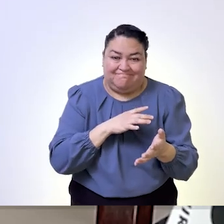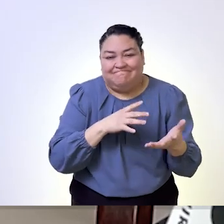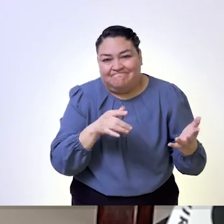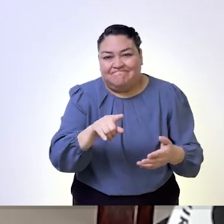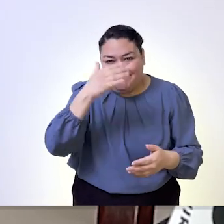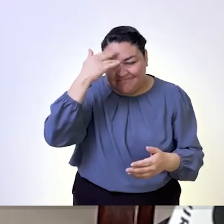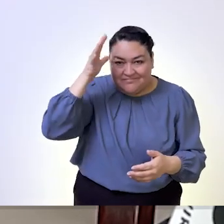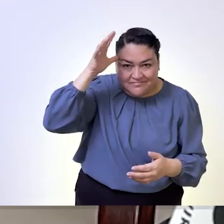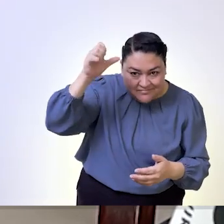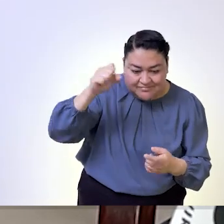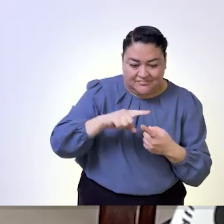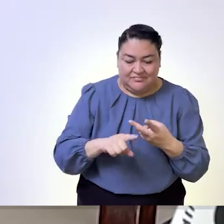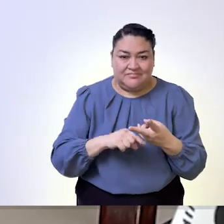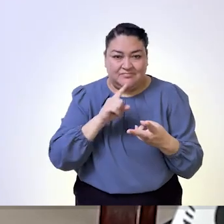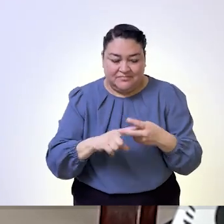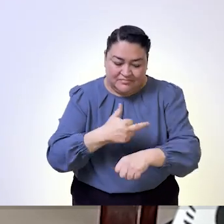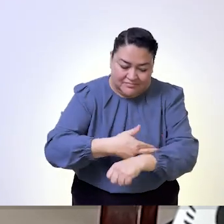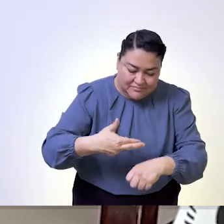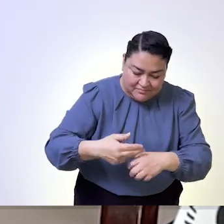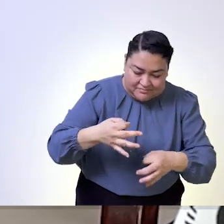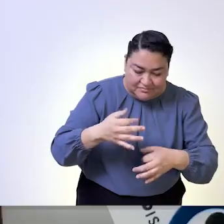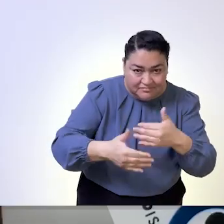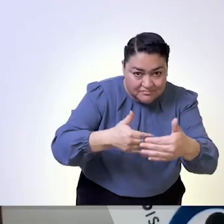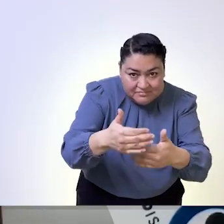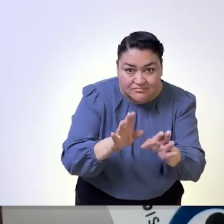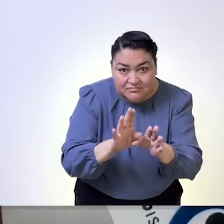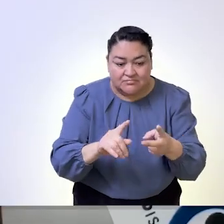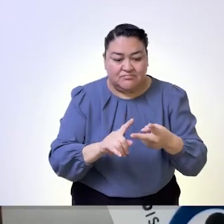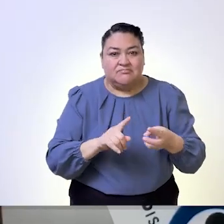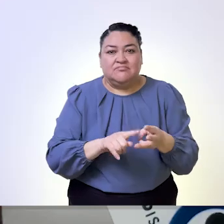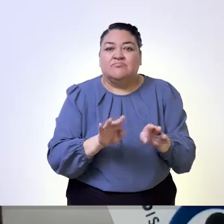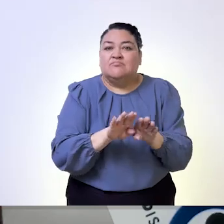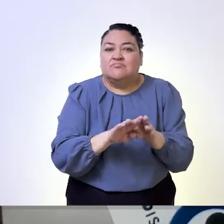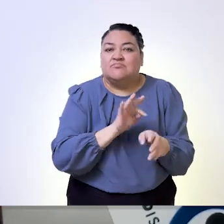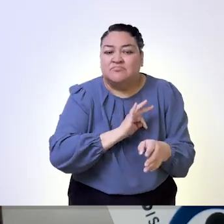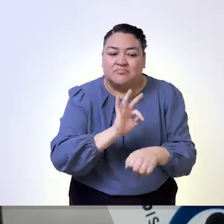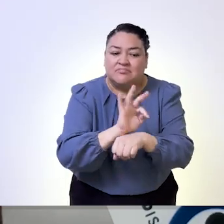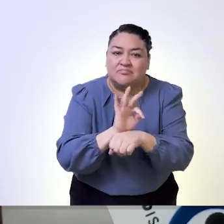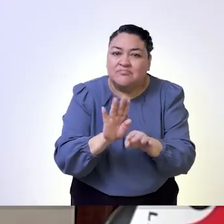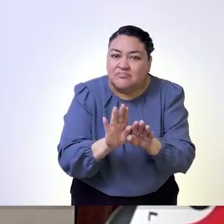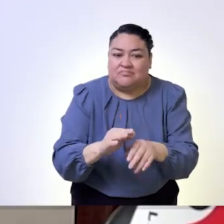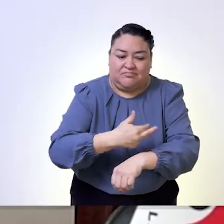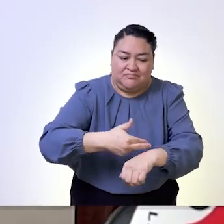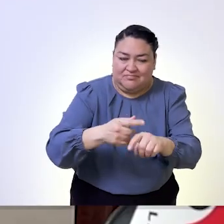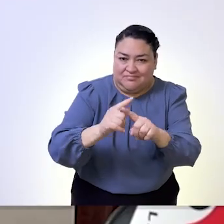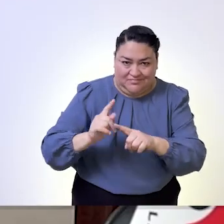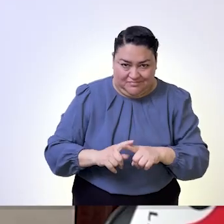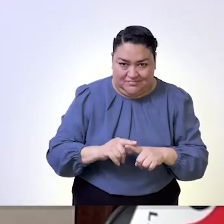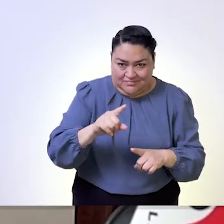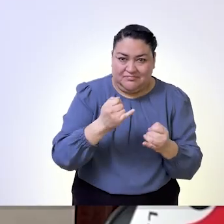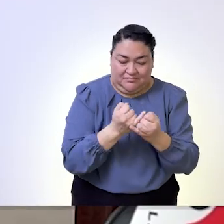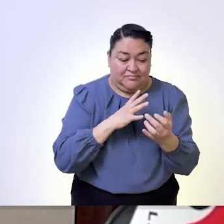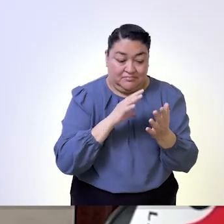decir, tanto en la parte conceptual como en la parte del procedimiento o la previsión de un mecanismo de protección y sobre